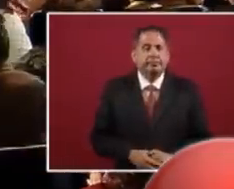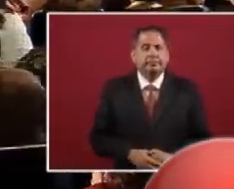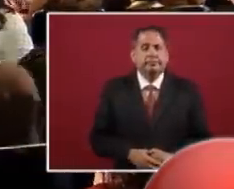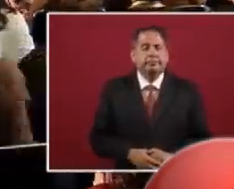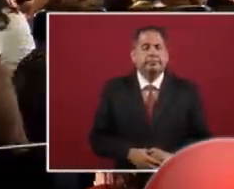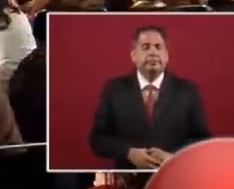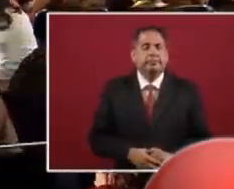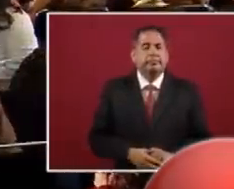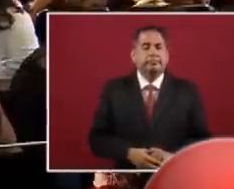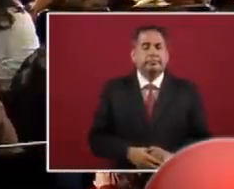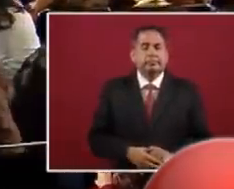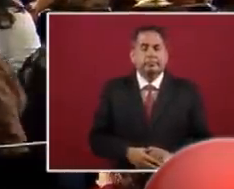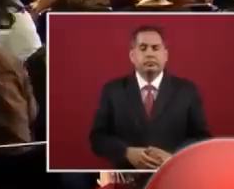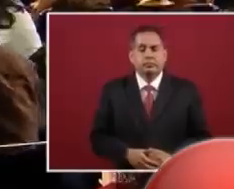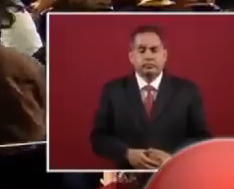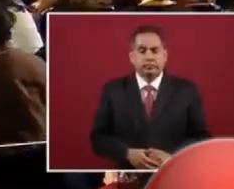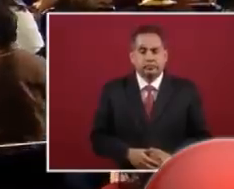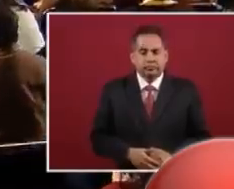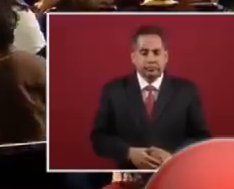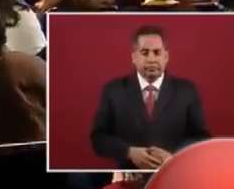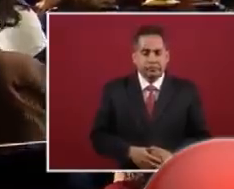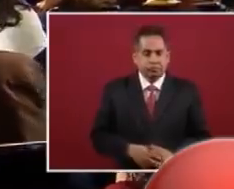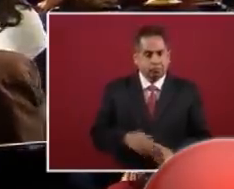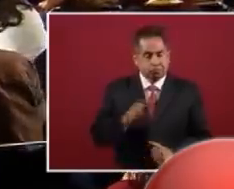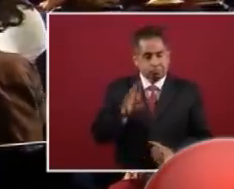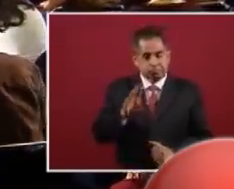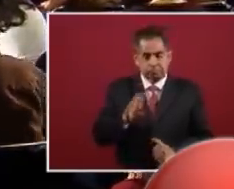mire, no sé,